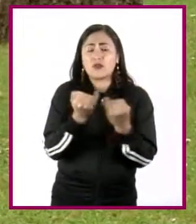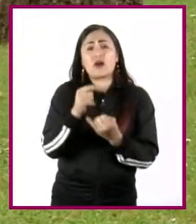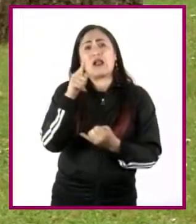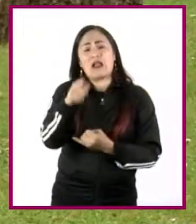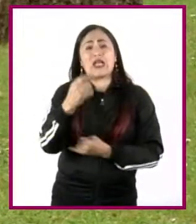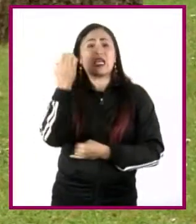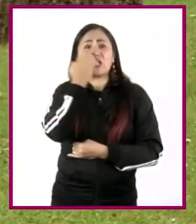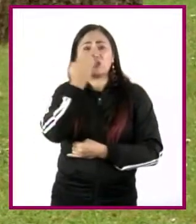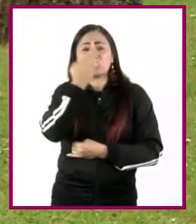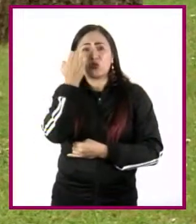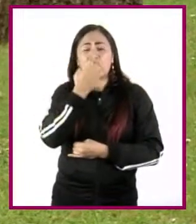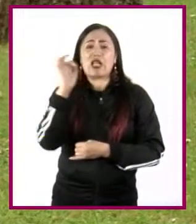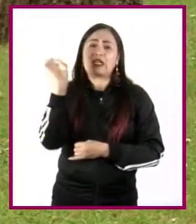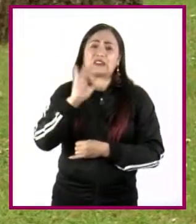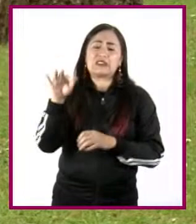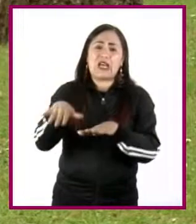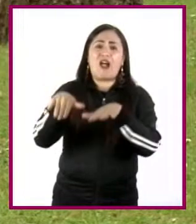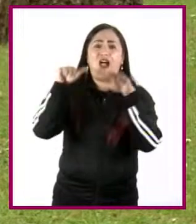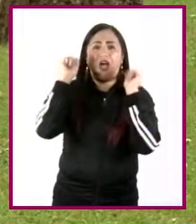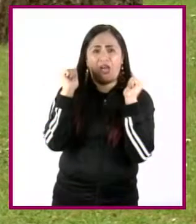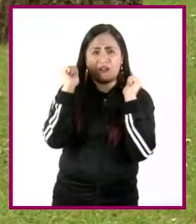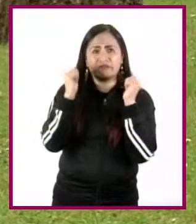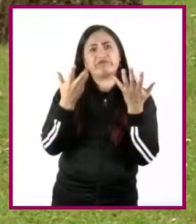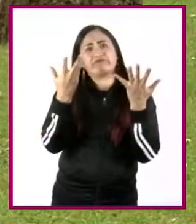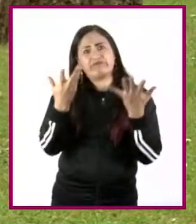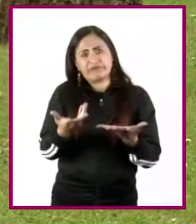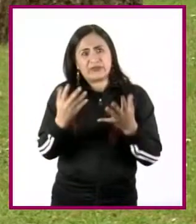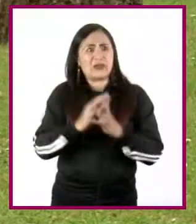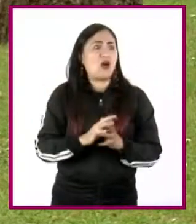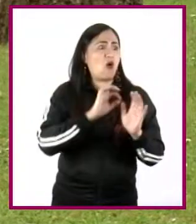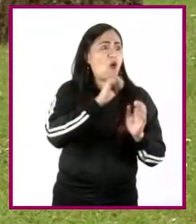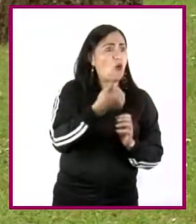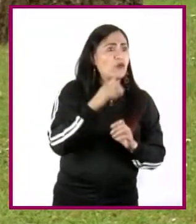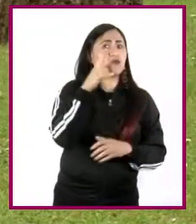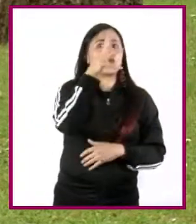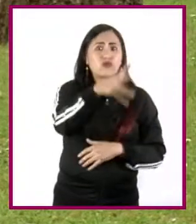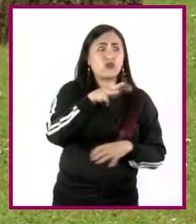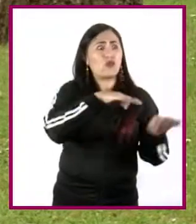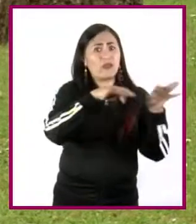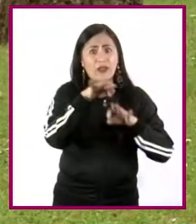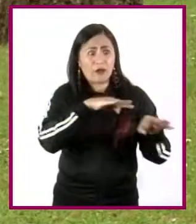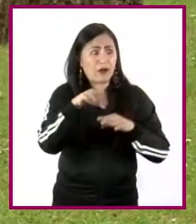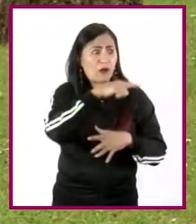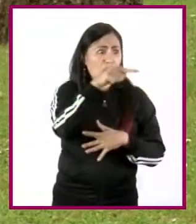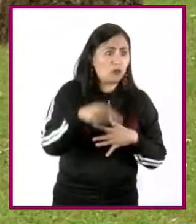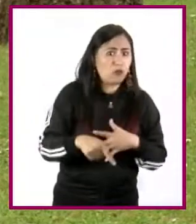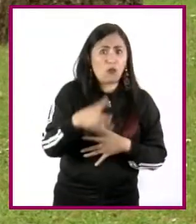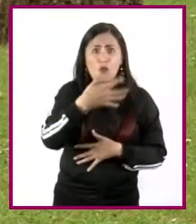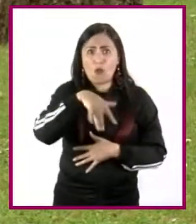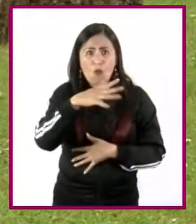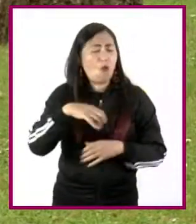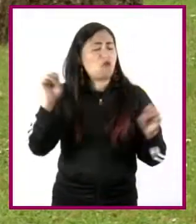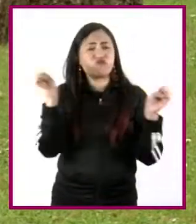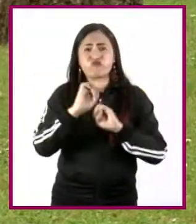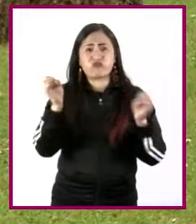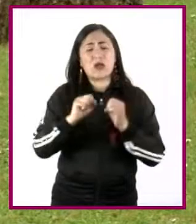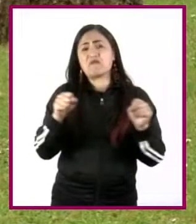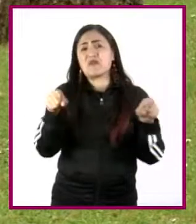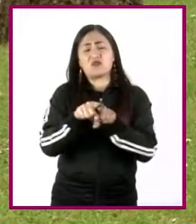vida escolar, lo que da como resultado menos alternativas de empleo y, por ende, en una mala calidad de vida